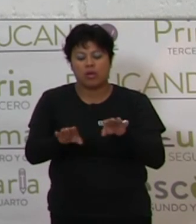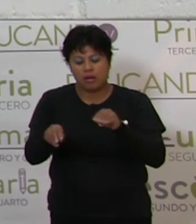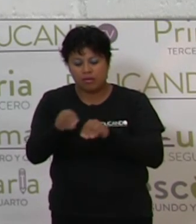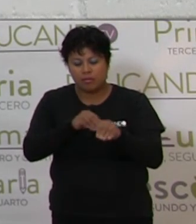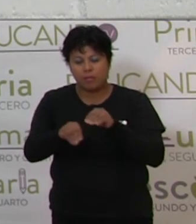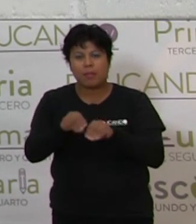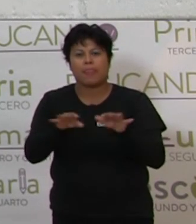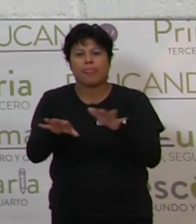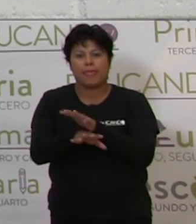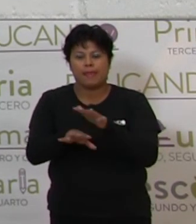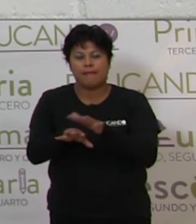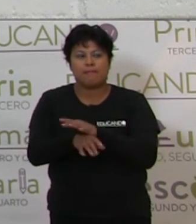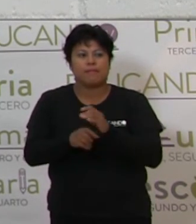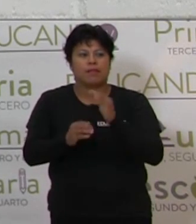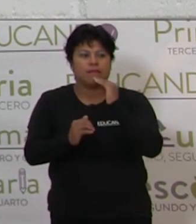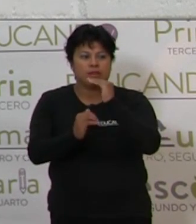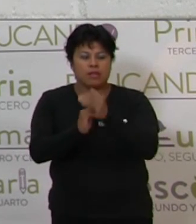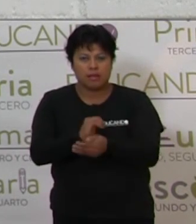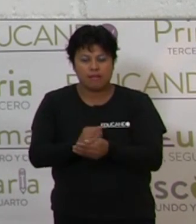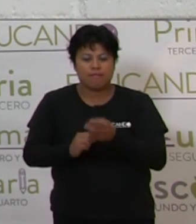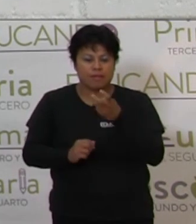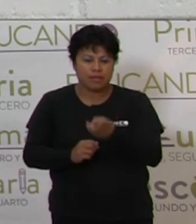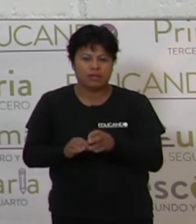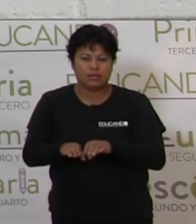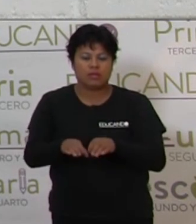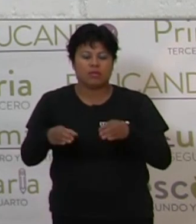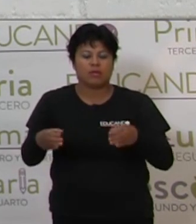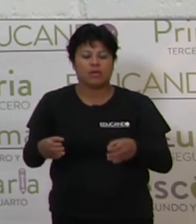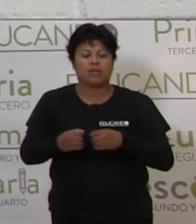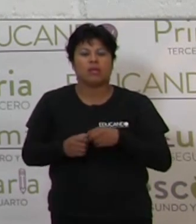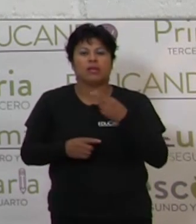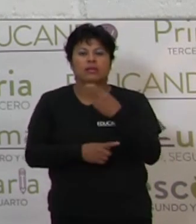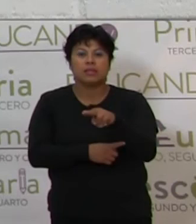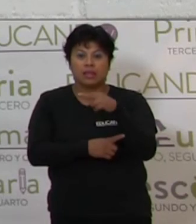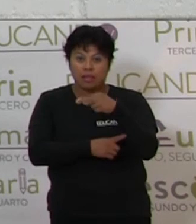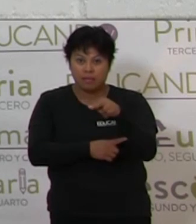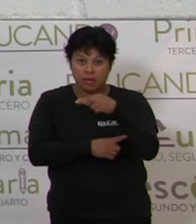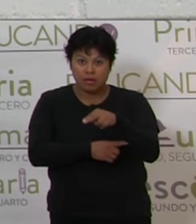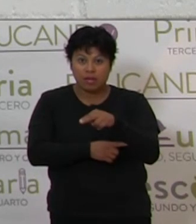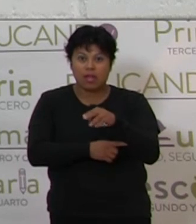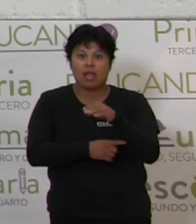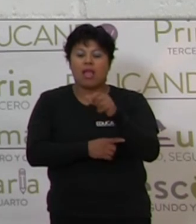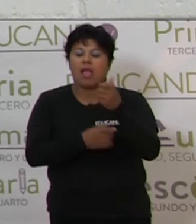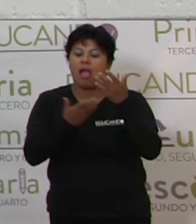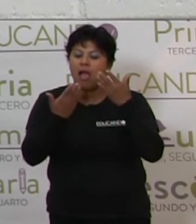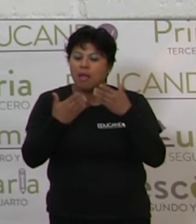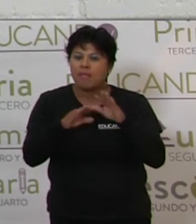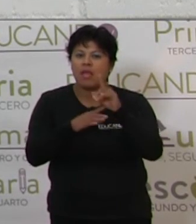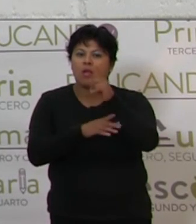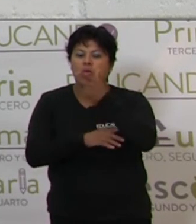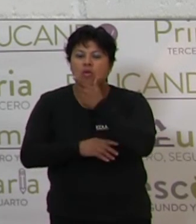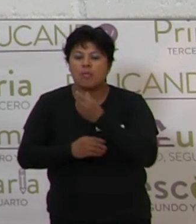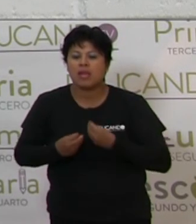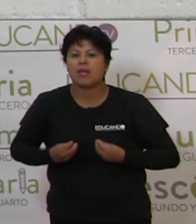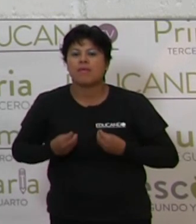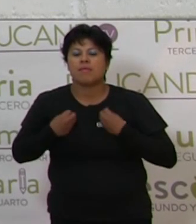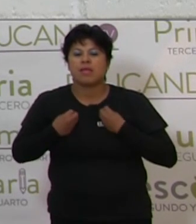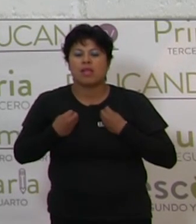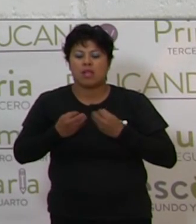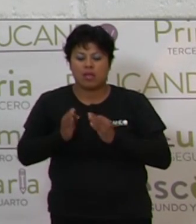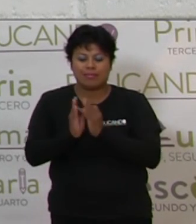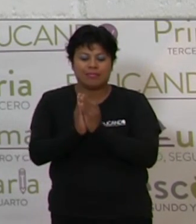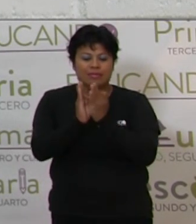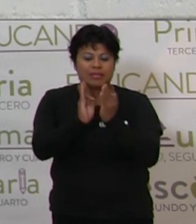o modificar el final de este cuento que se llamó Había un hombre que